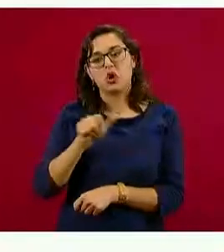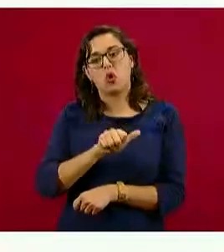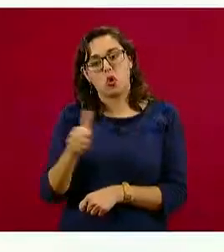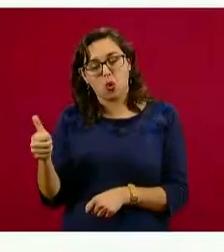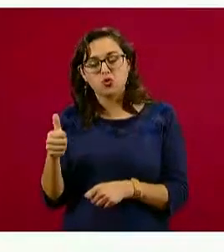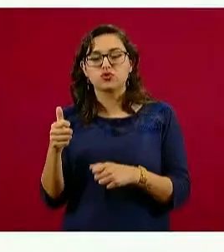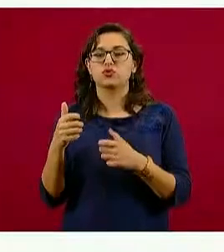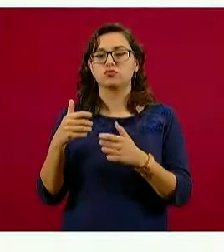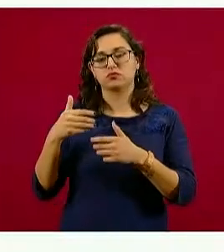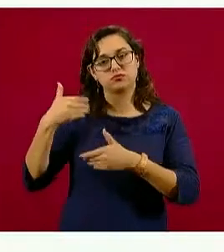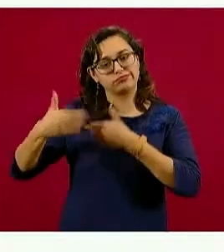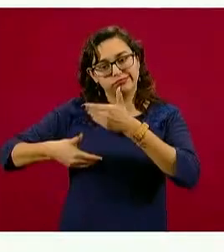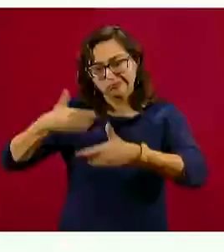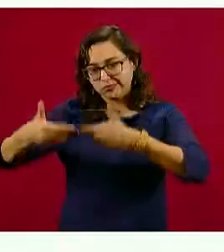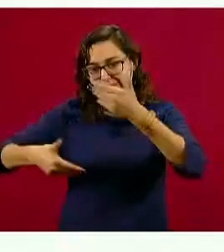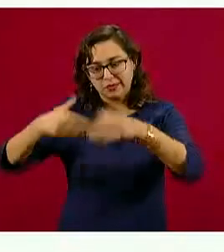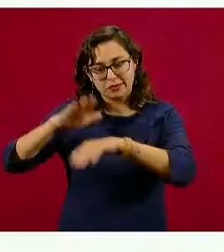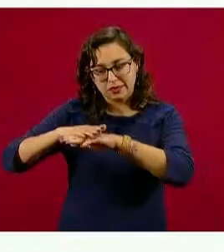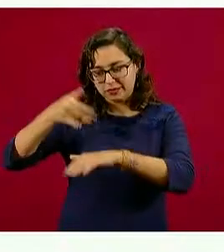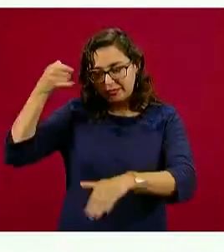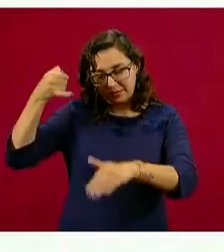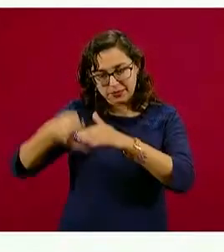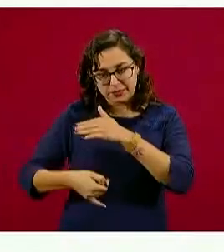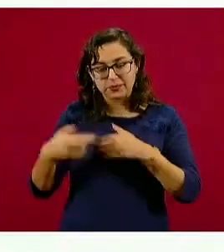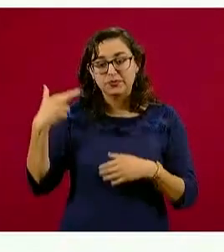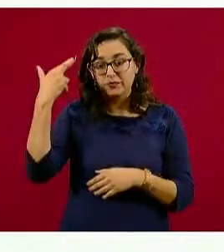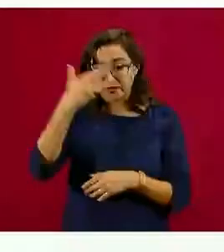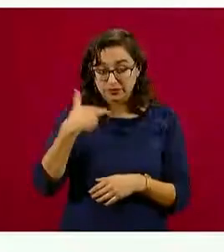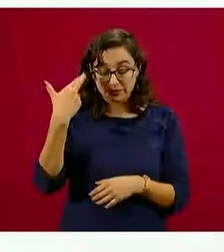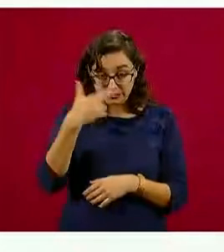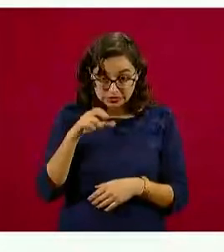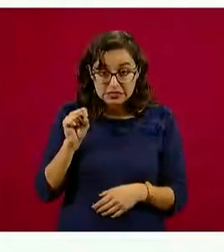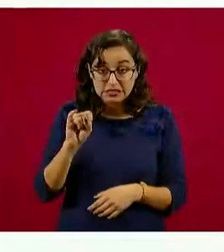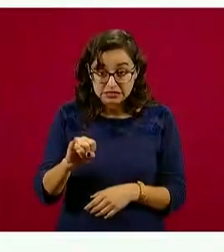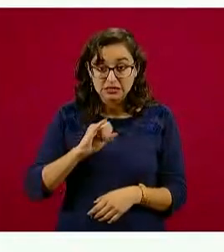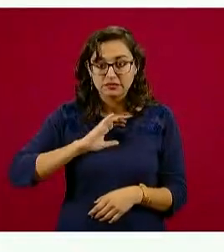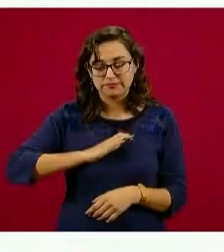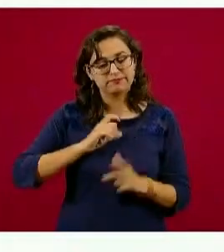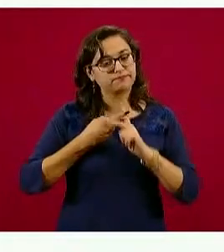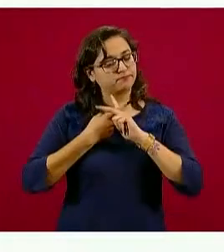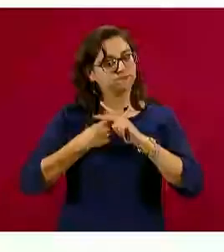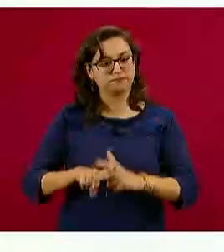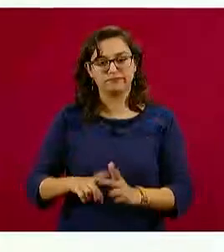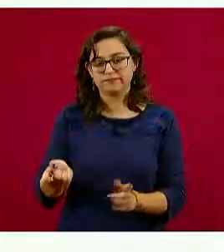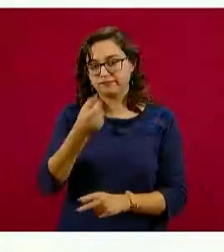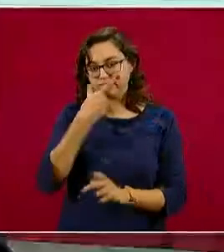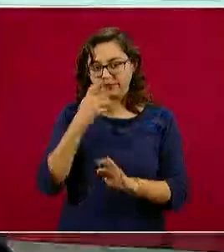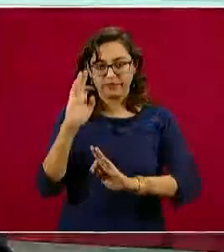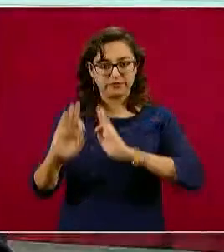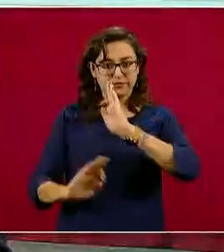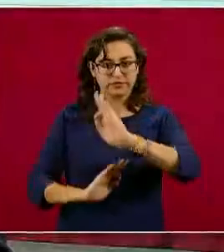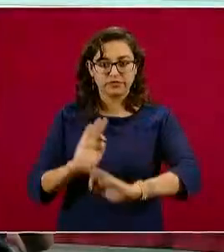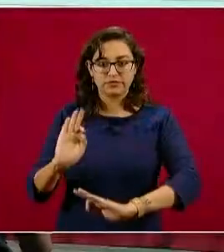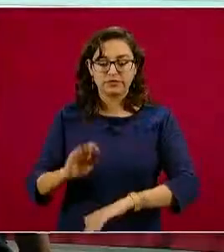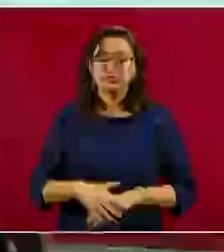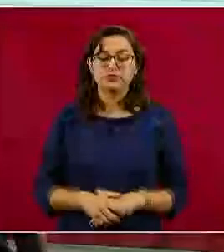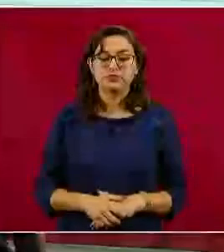hacen que después del estudio se confirme el diagnóstico y en caso de confirmación se inicie cuanto antes el tratamiento. La siguiente, por